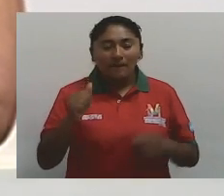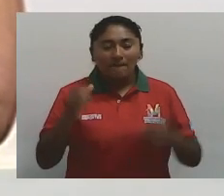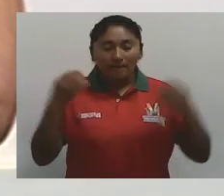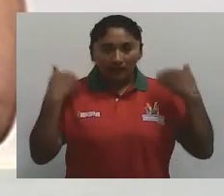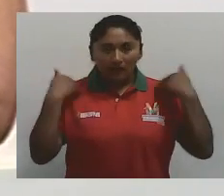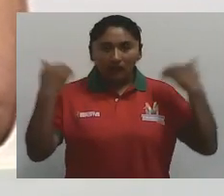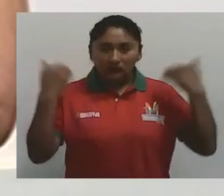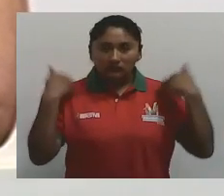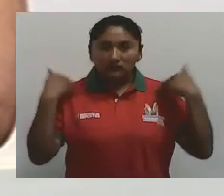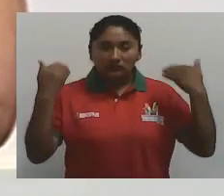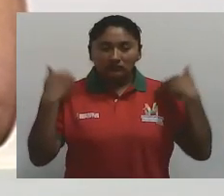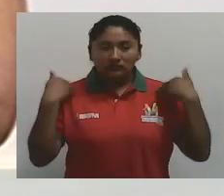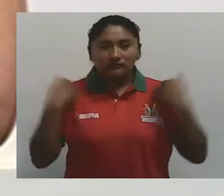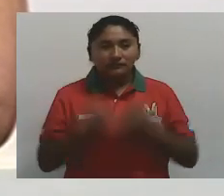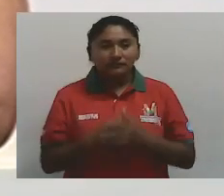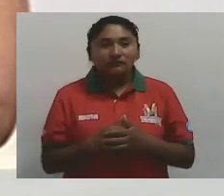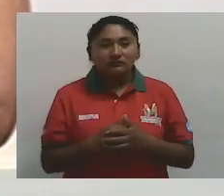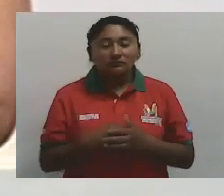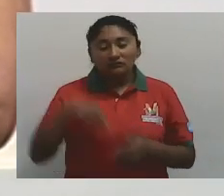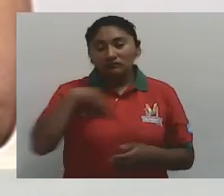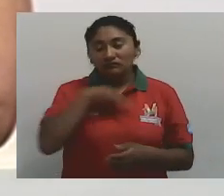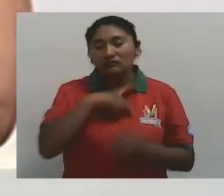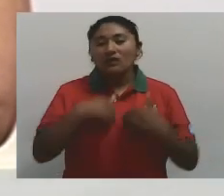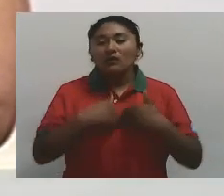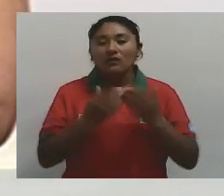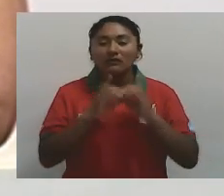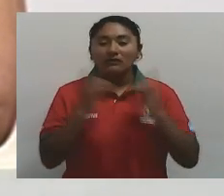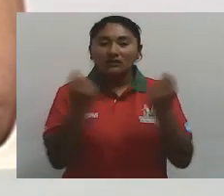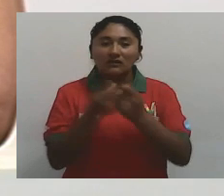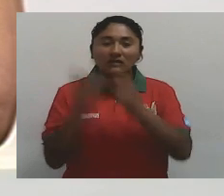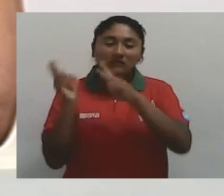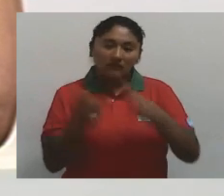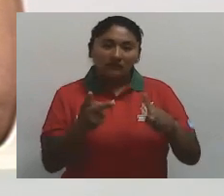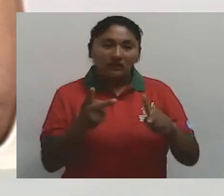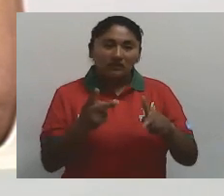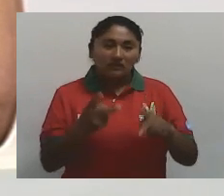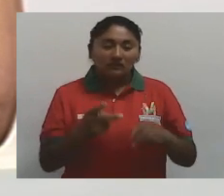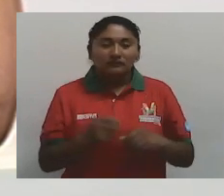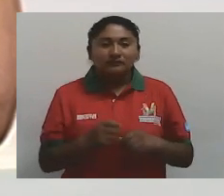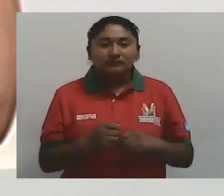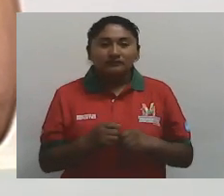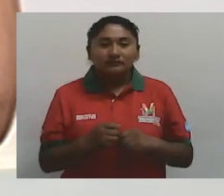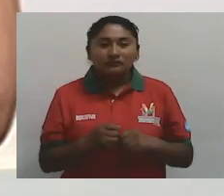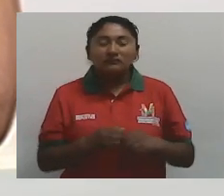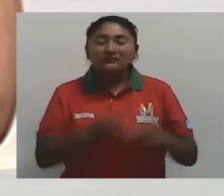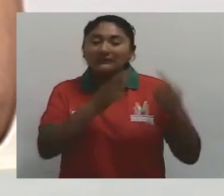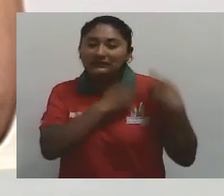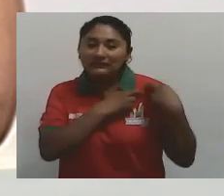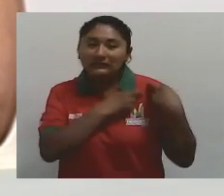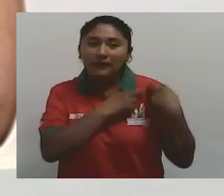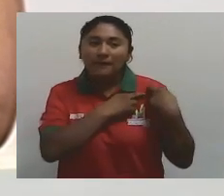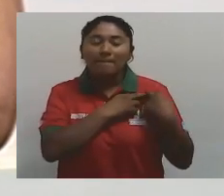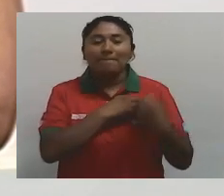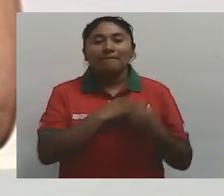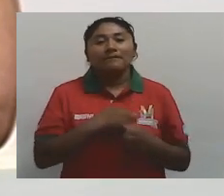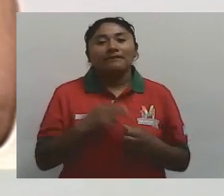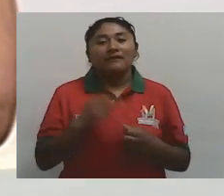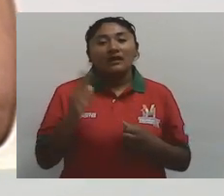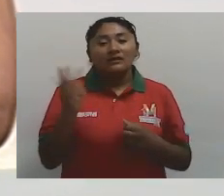Pando somos sede de la tercera fase nacional de los octavos Juegos